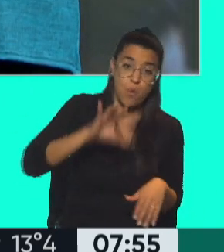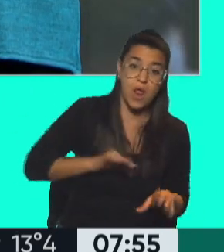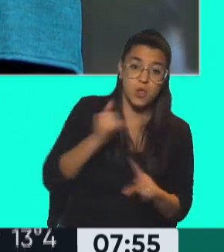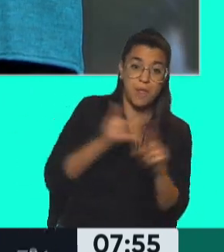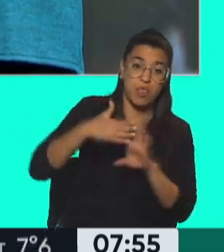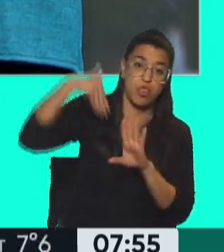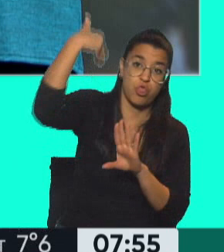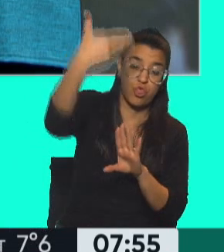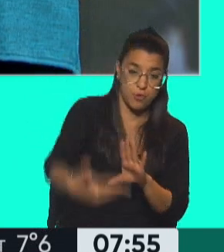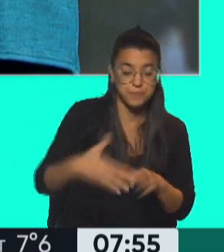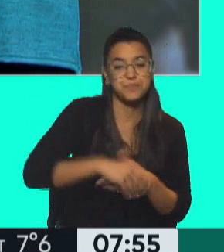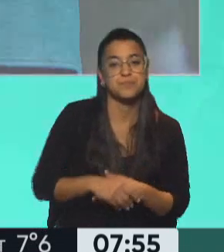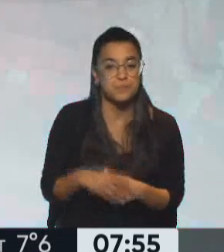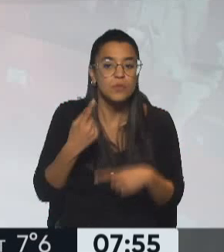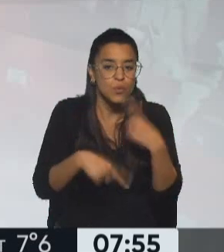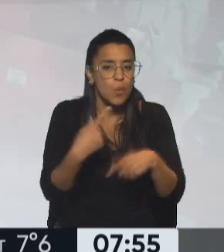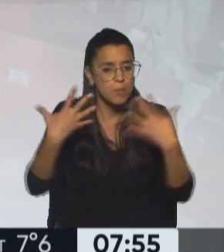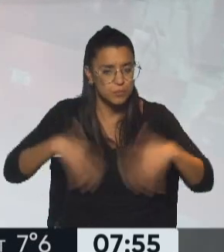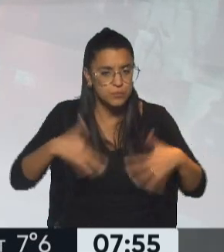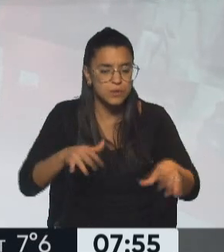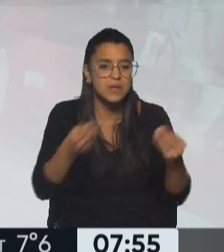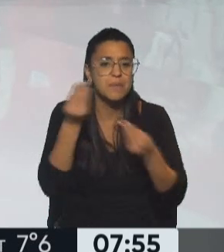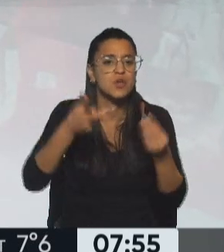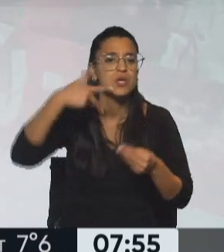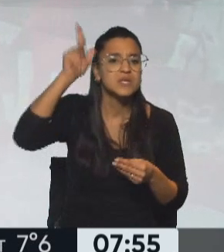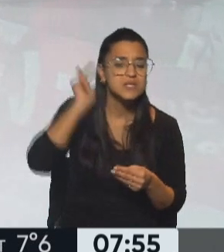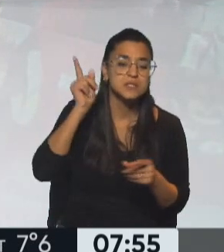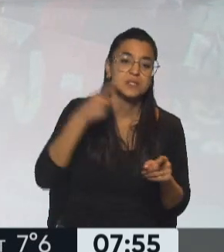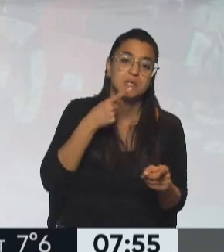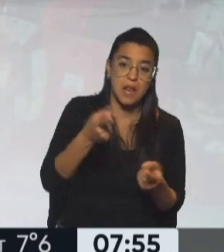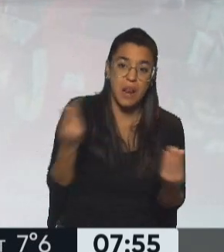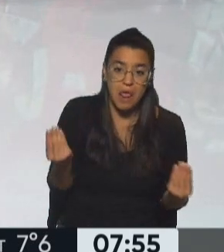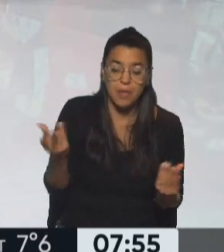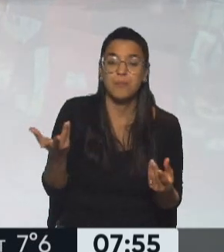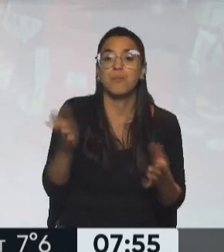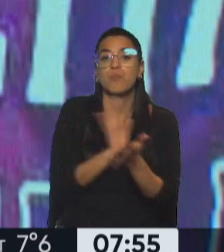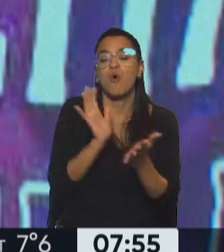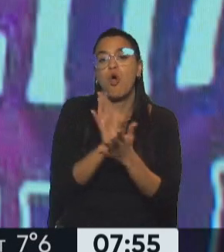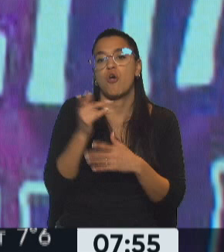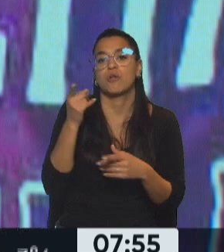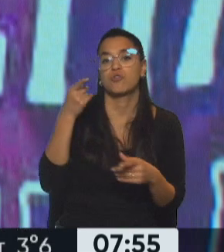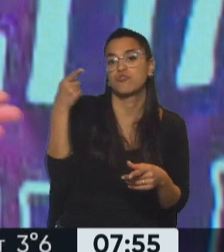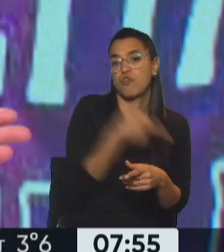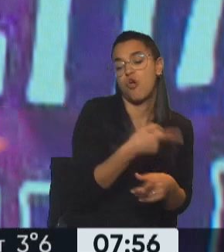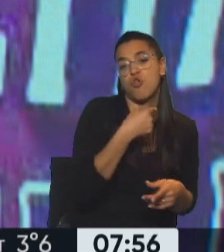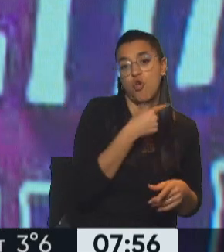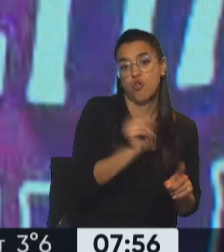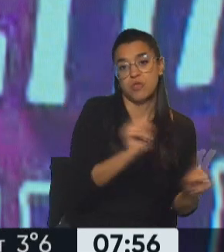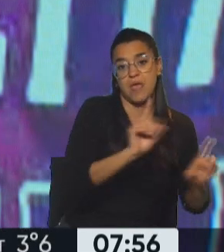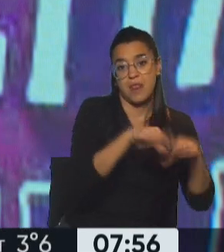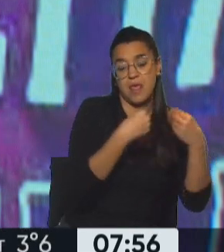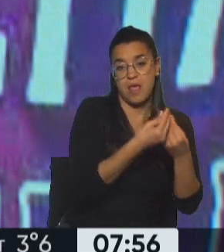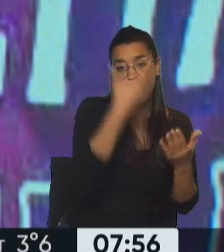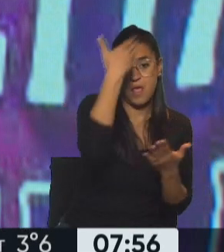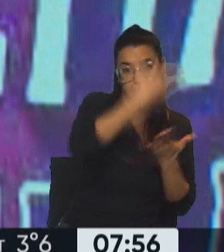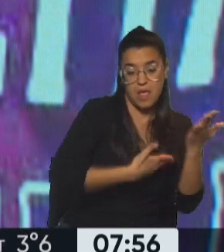vamos a seguir muy de cerca de lo que está sucediendo en chile que más allá del rechazo esta nueva constitución un resultado que